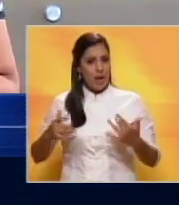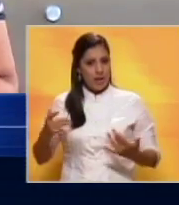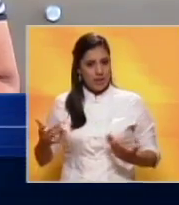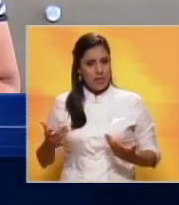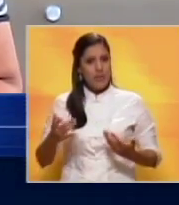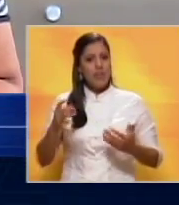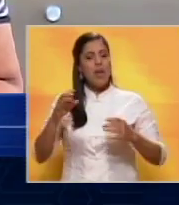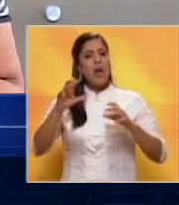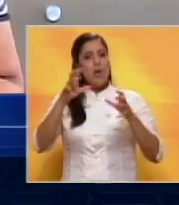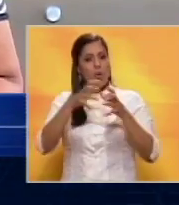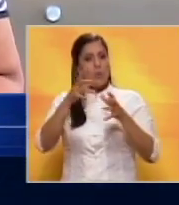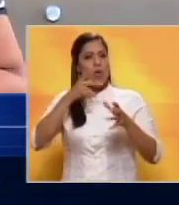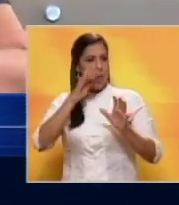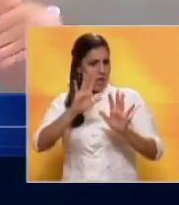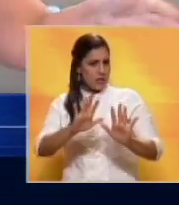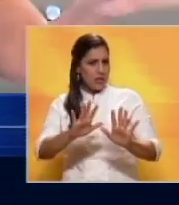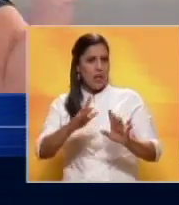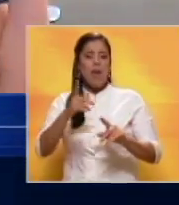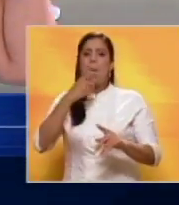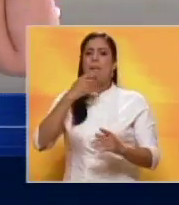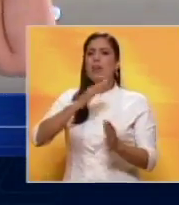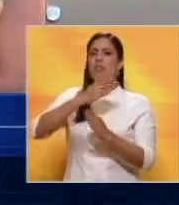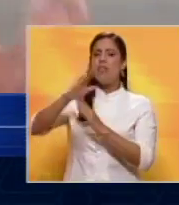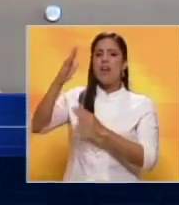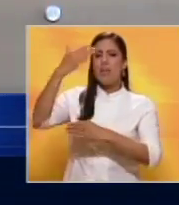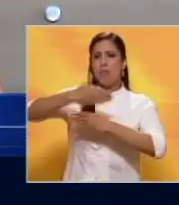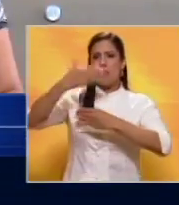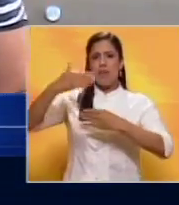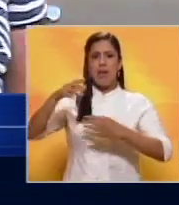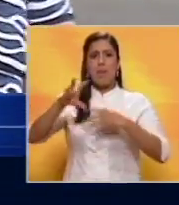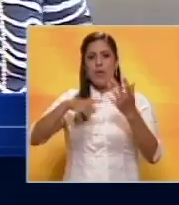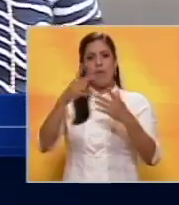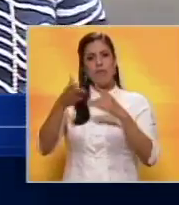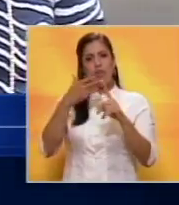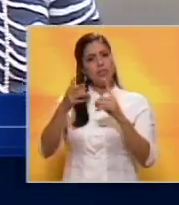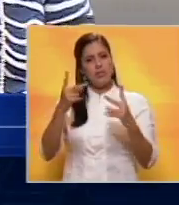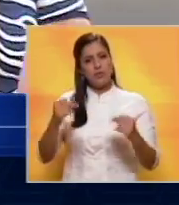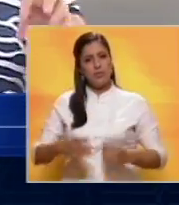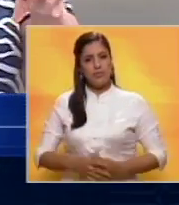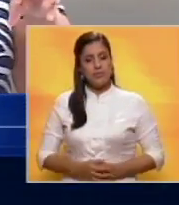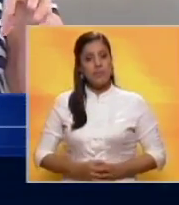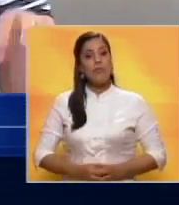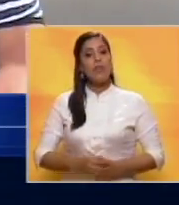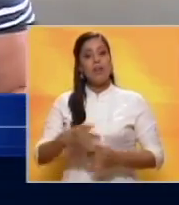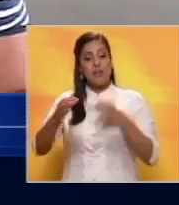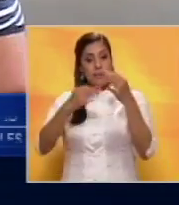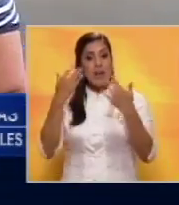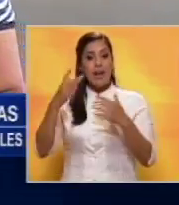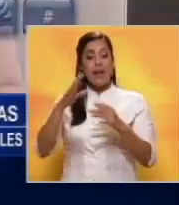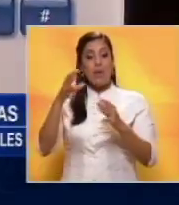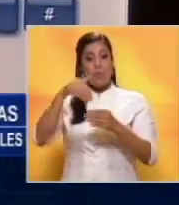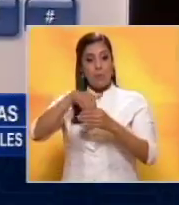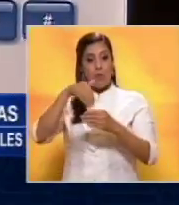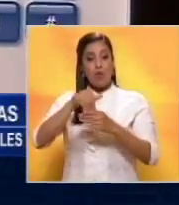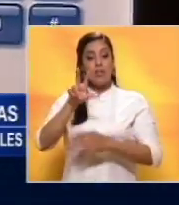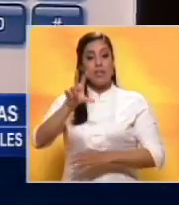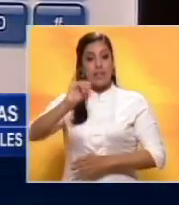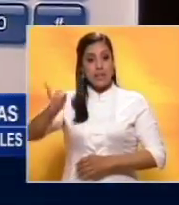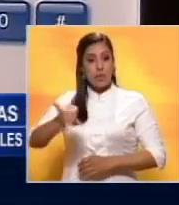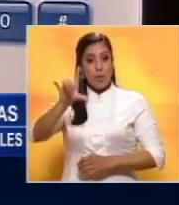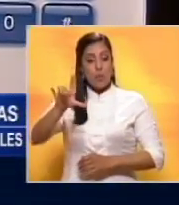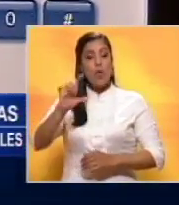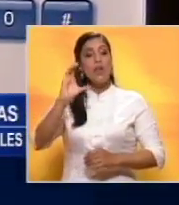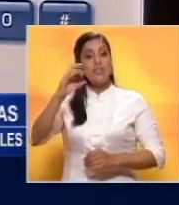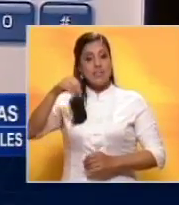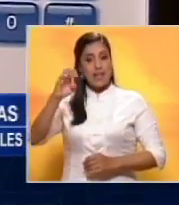actividad de agitación política de esta naturaleza que una barricada que degenera en violencia. Lucena señaló que para las elecciones del 30 de julio